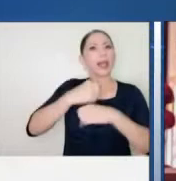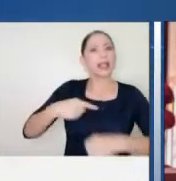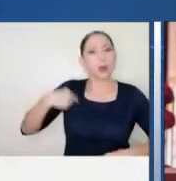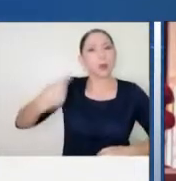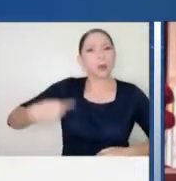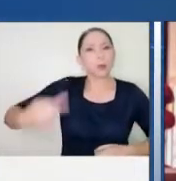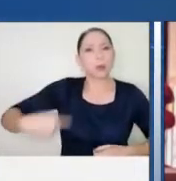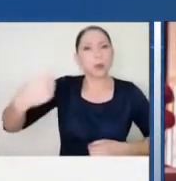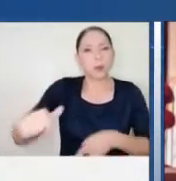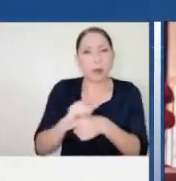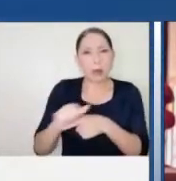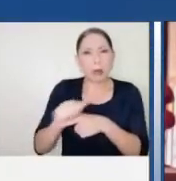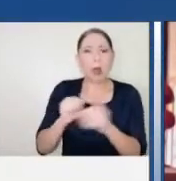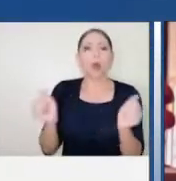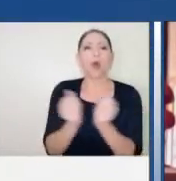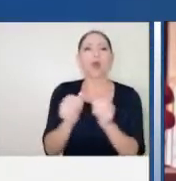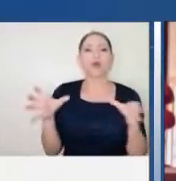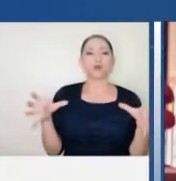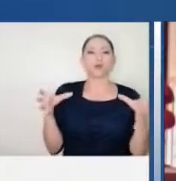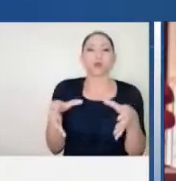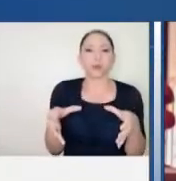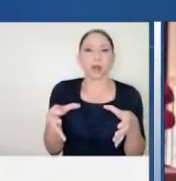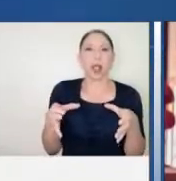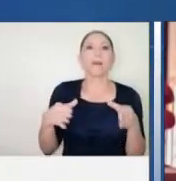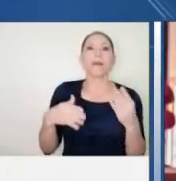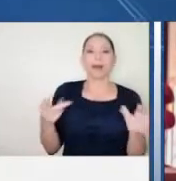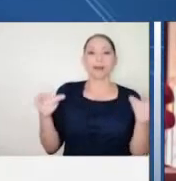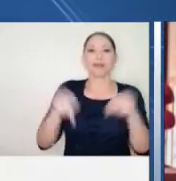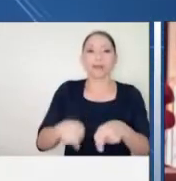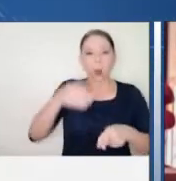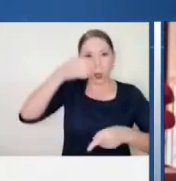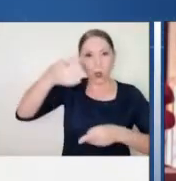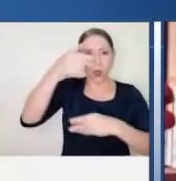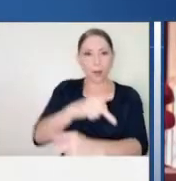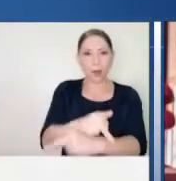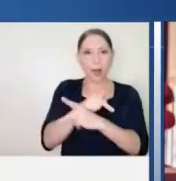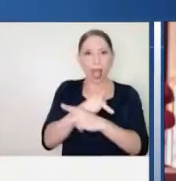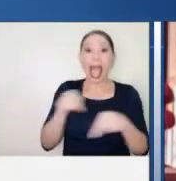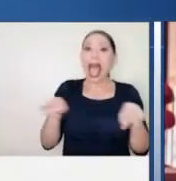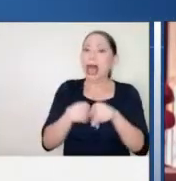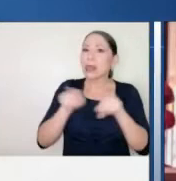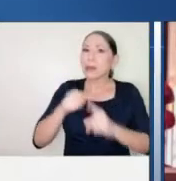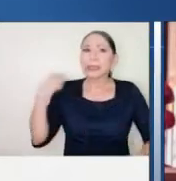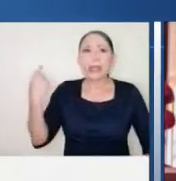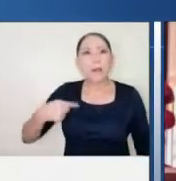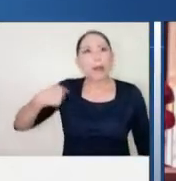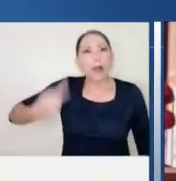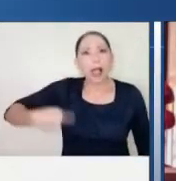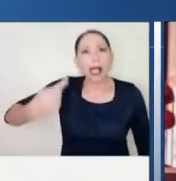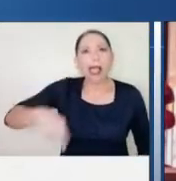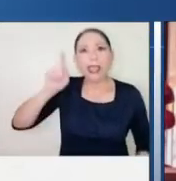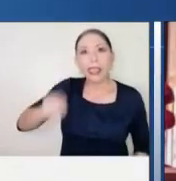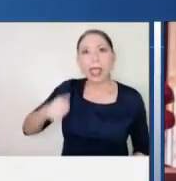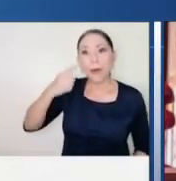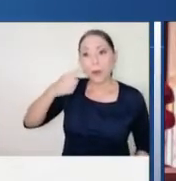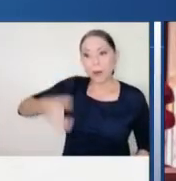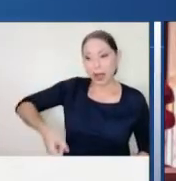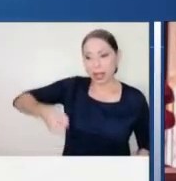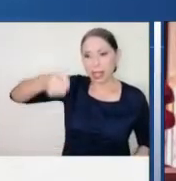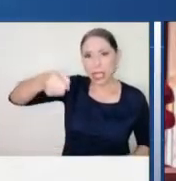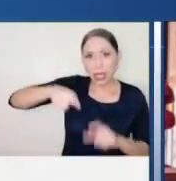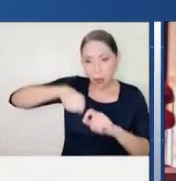en modalidad virtual, uh-huh. Otros días en la casa, muchas personas están en teletrabajo. Entonces, por eso